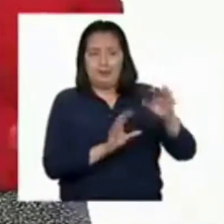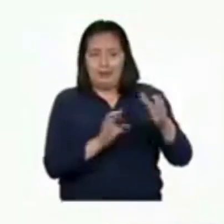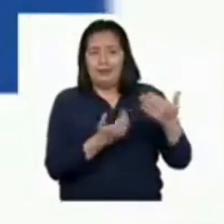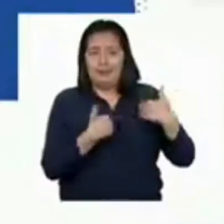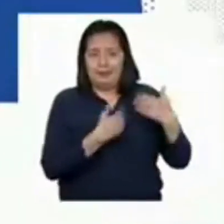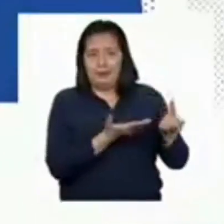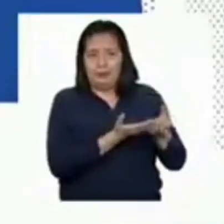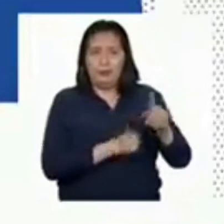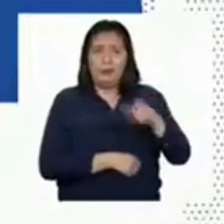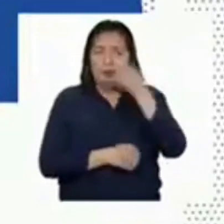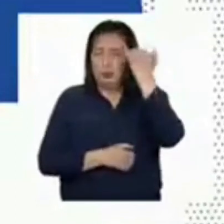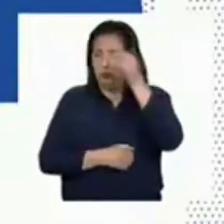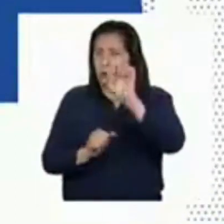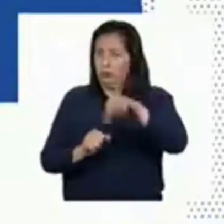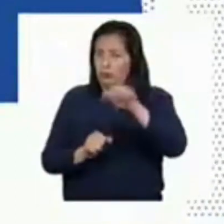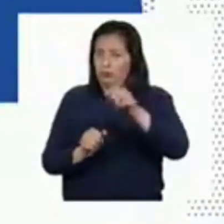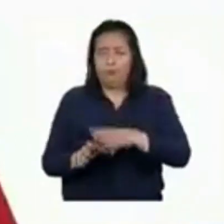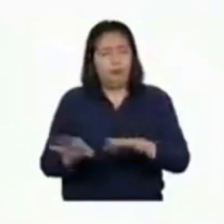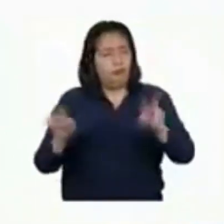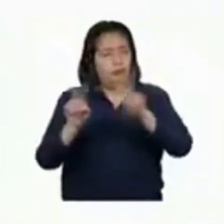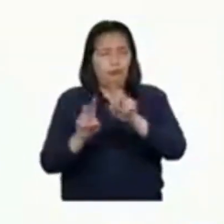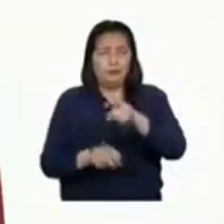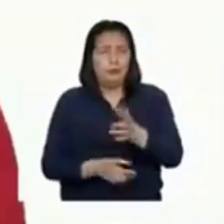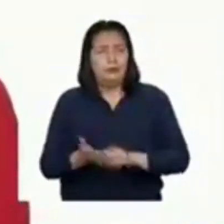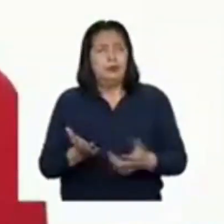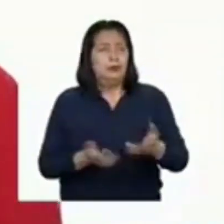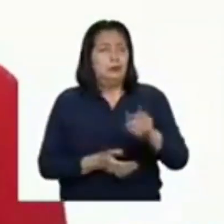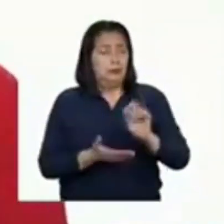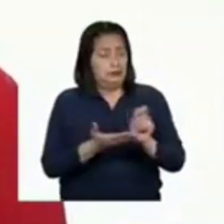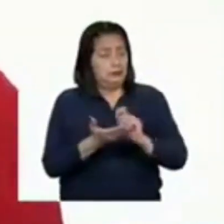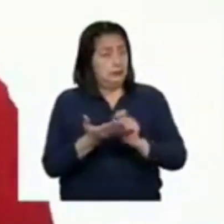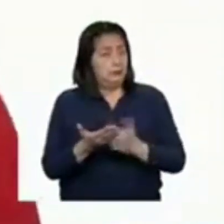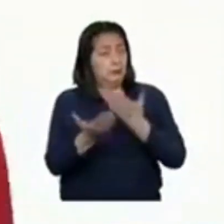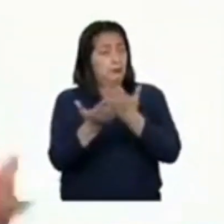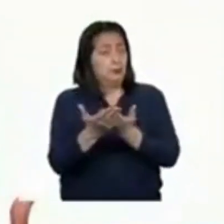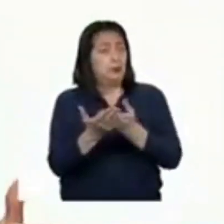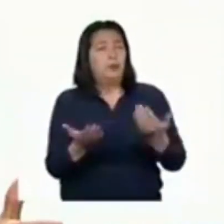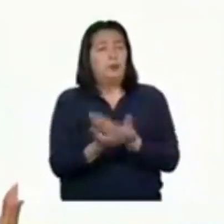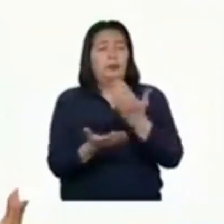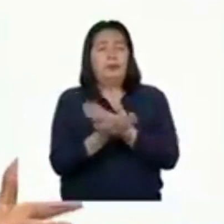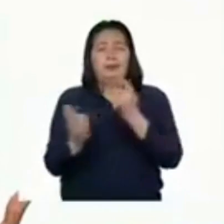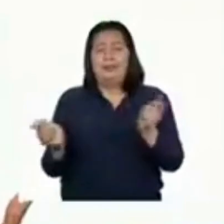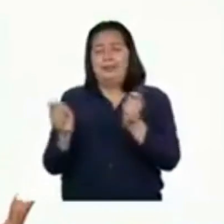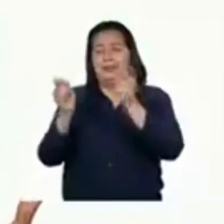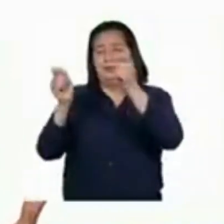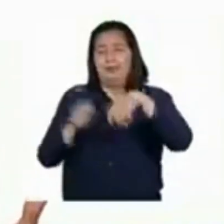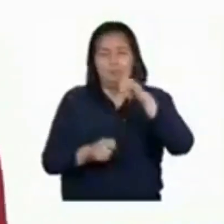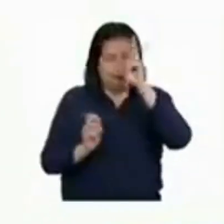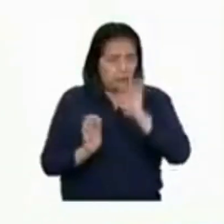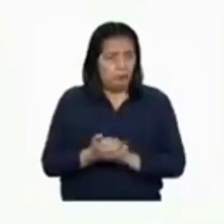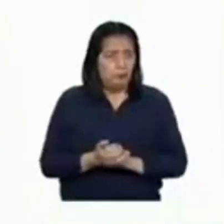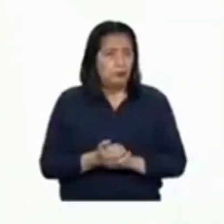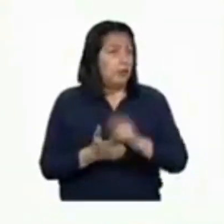actividad. Tus ideas son muy valiosas. No olvides escribirlas en tu propuesta para encontrar nuevas formas de celebración de fiestas